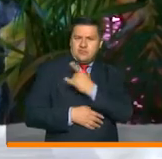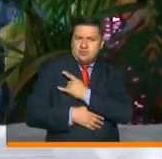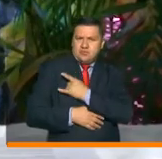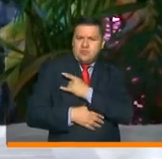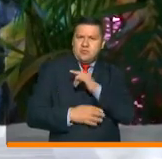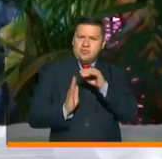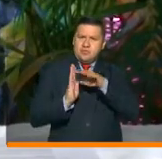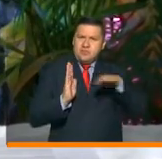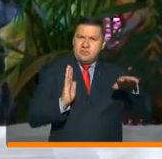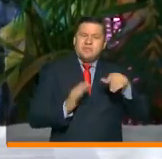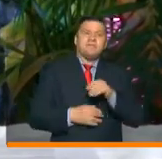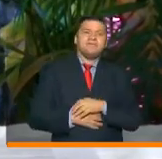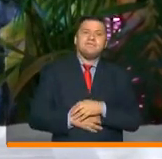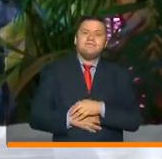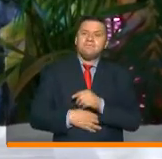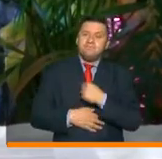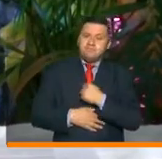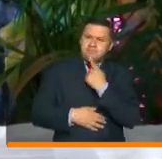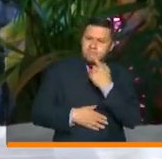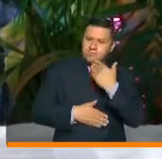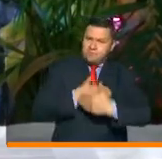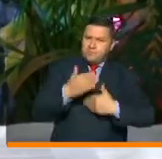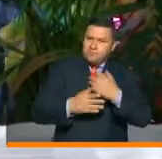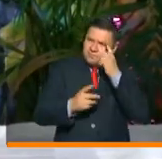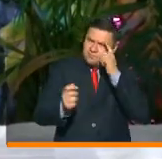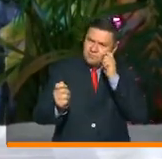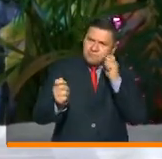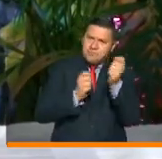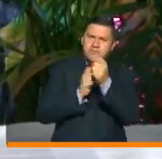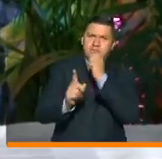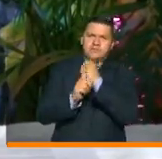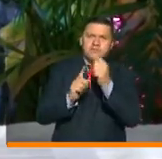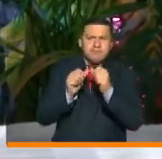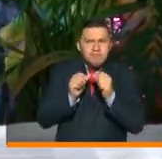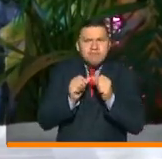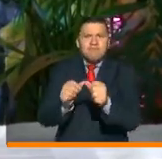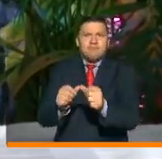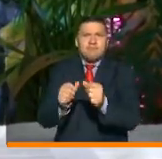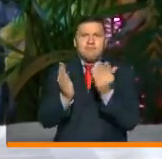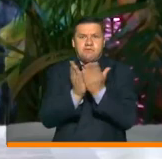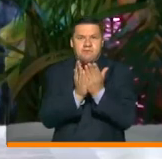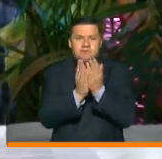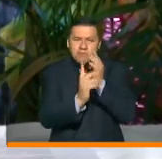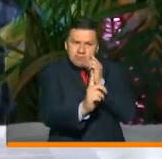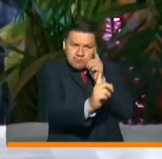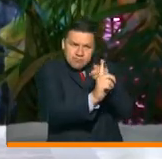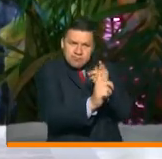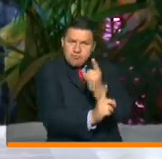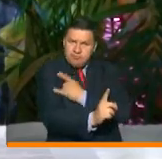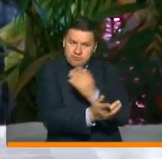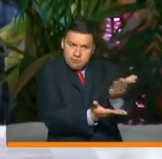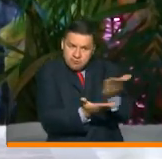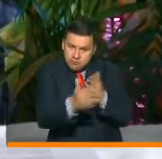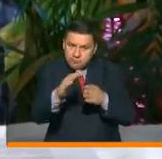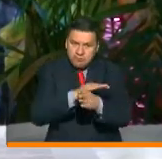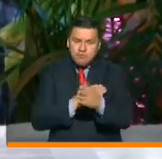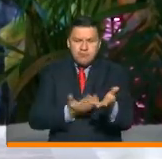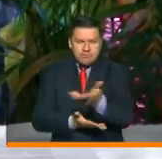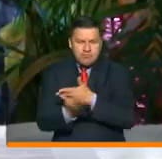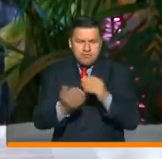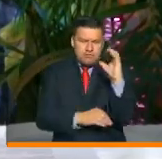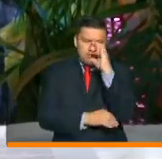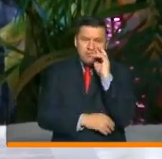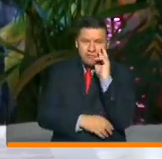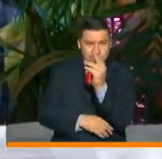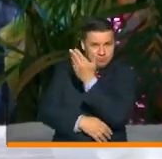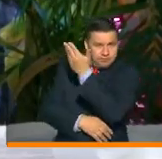Usted ha mencionado reiteradamente cómo este proceso de transformación social sostenible le llega a la educación superior. Compartamos entonces con los